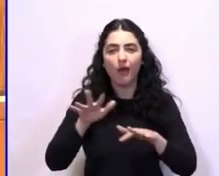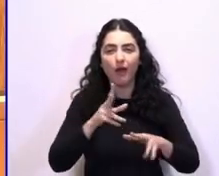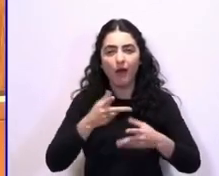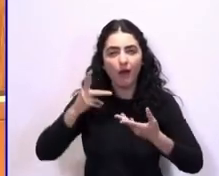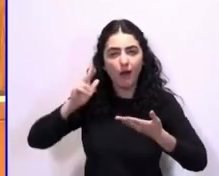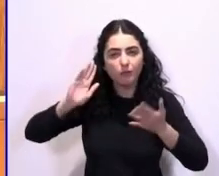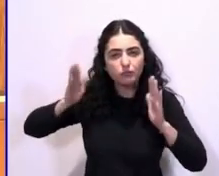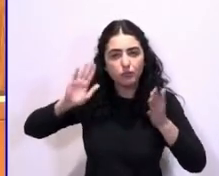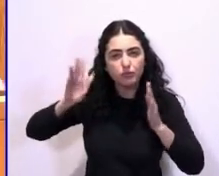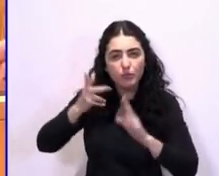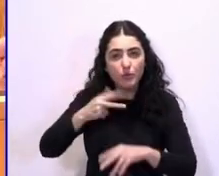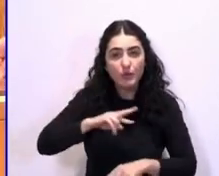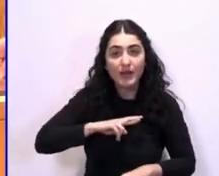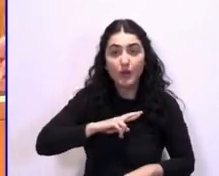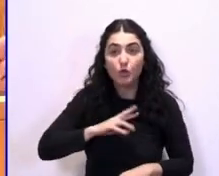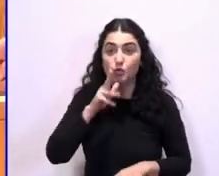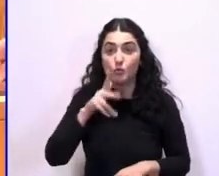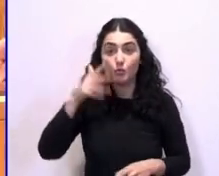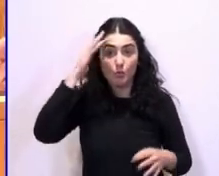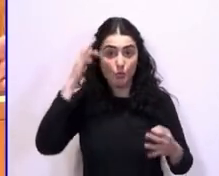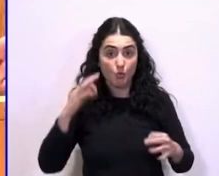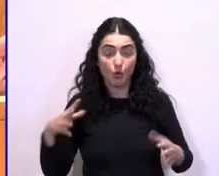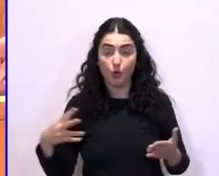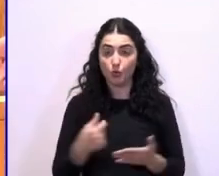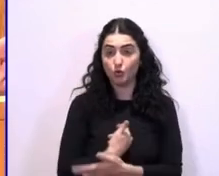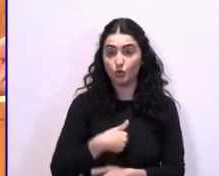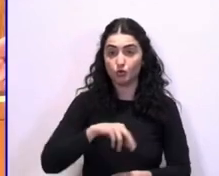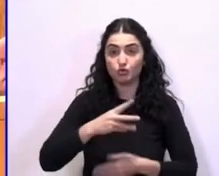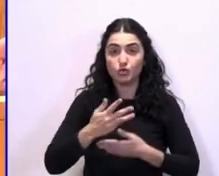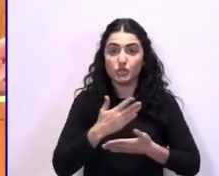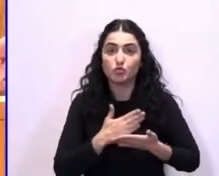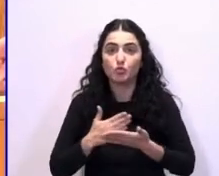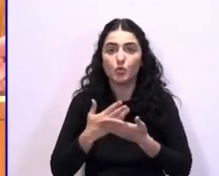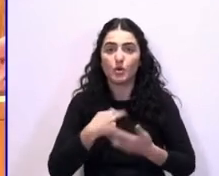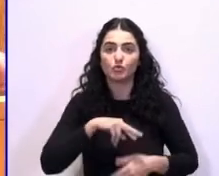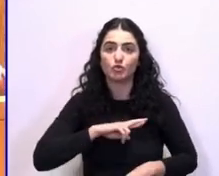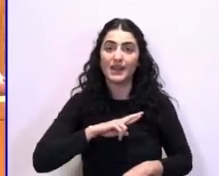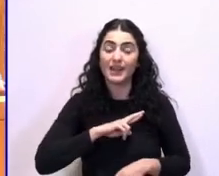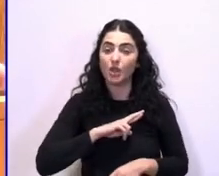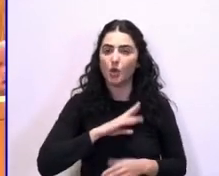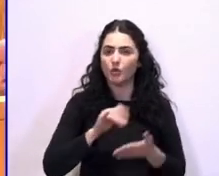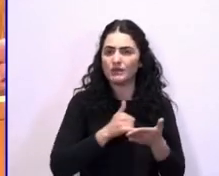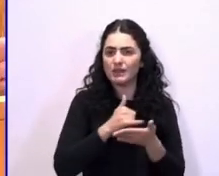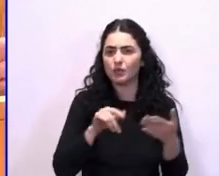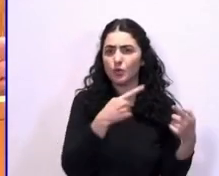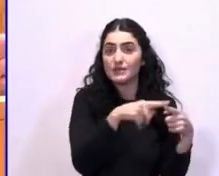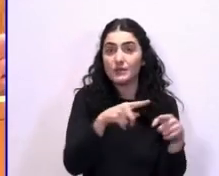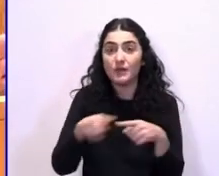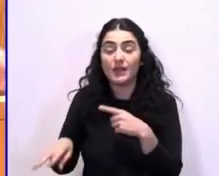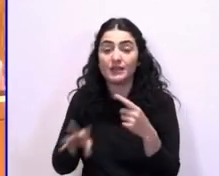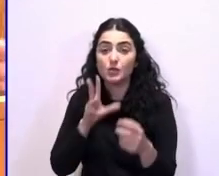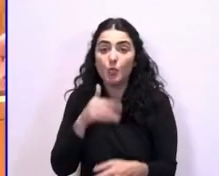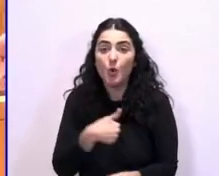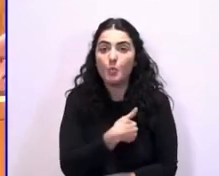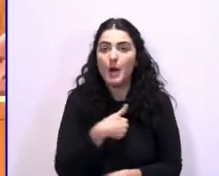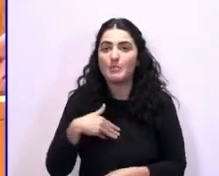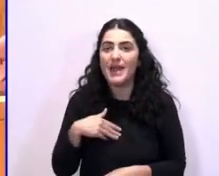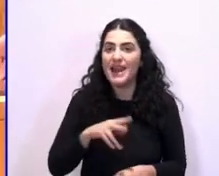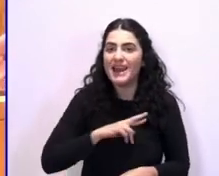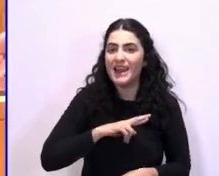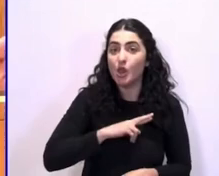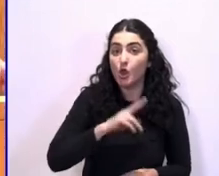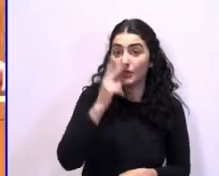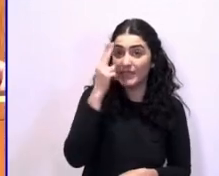que todos estudiamos religión en distintas materias, porque el papel que las religiones, no solo la católica, también